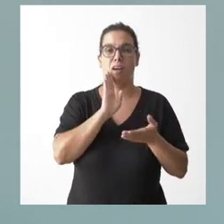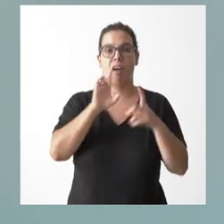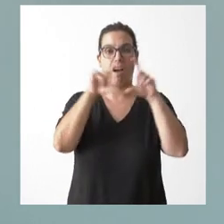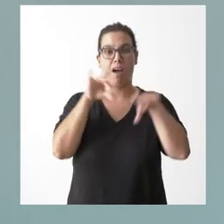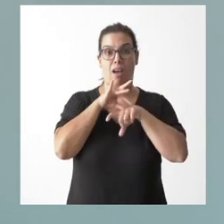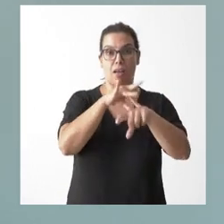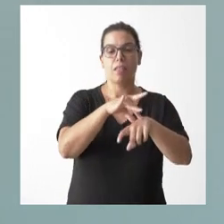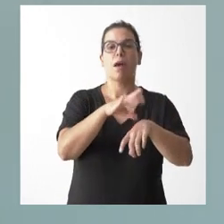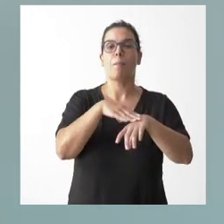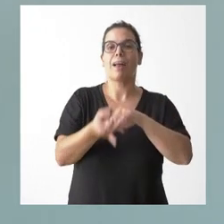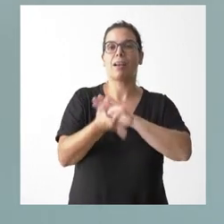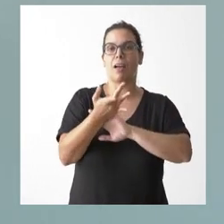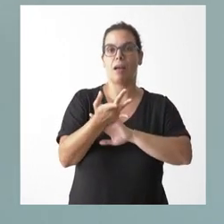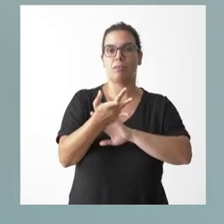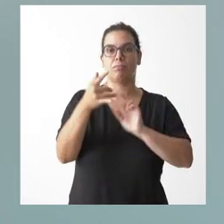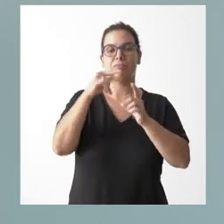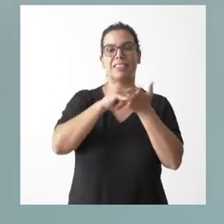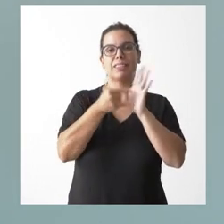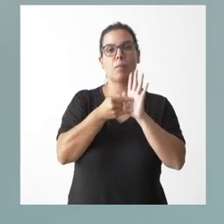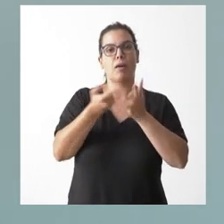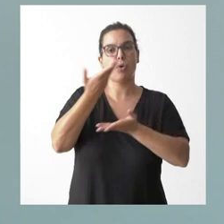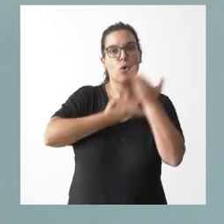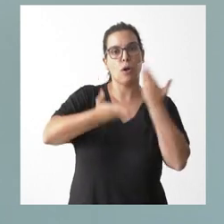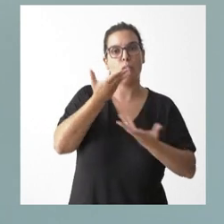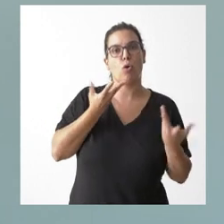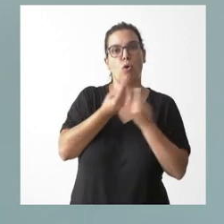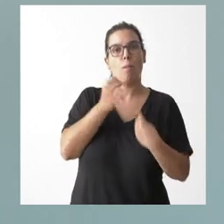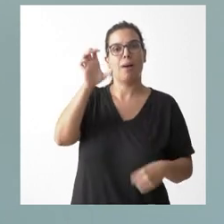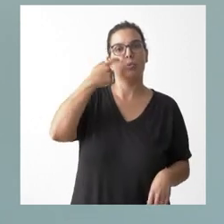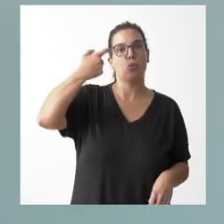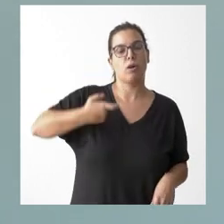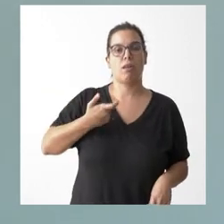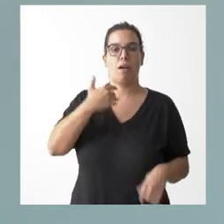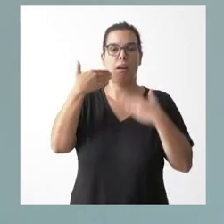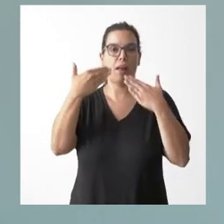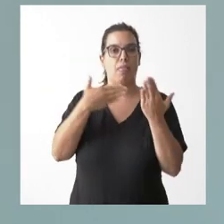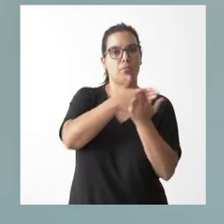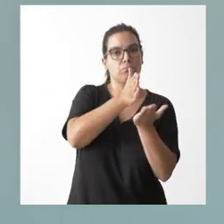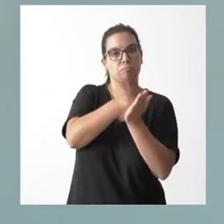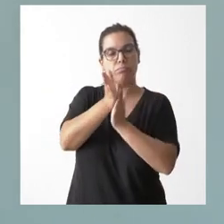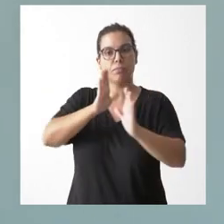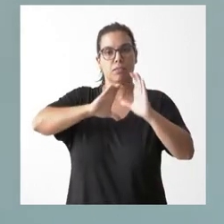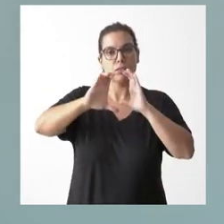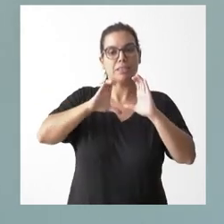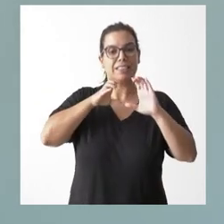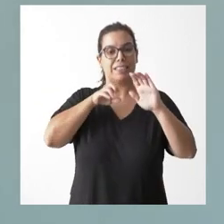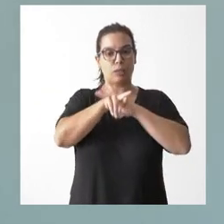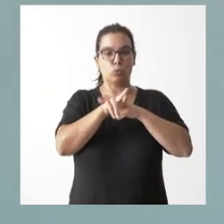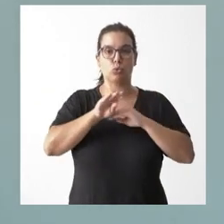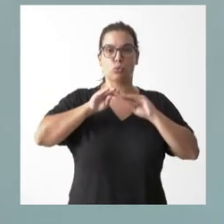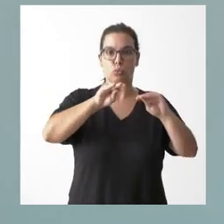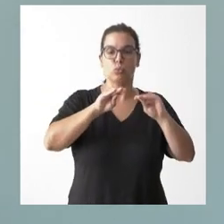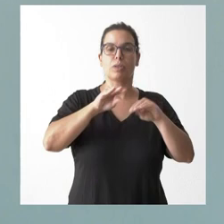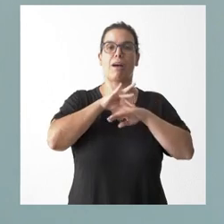este mecanismo de colaboración con Ucrania a través de los medios que dispone la Agencia